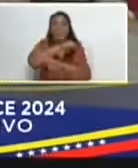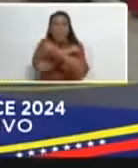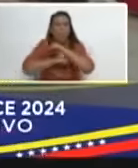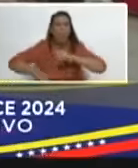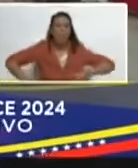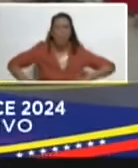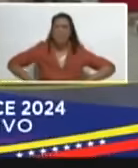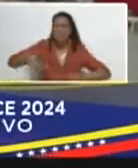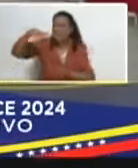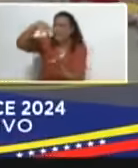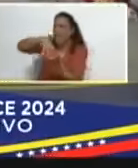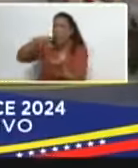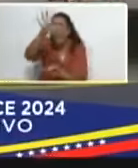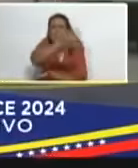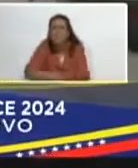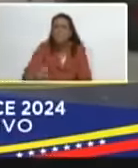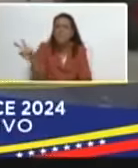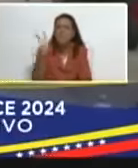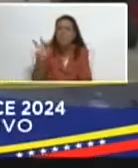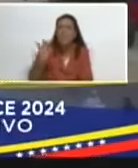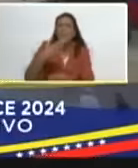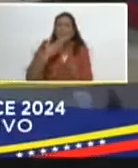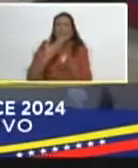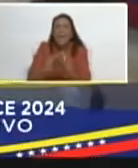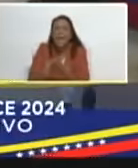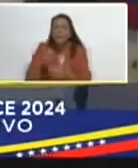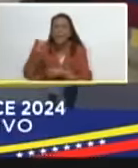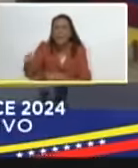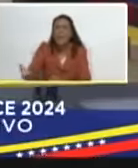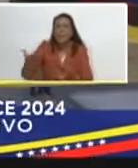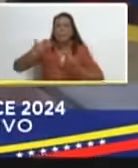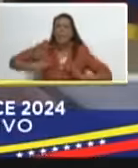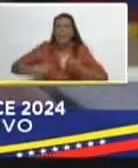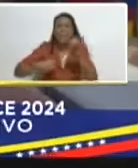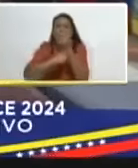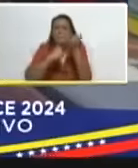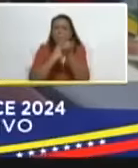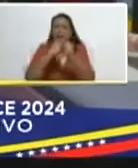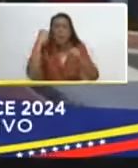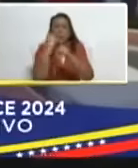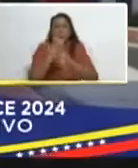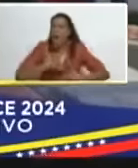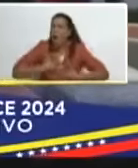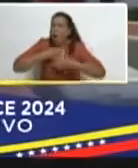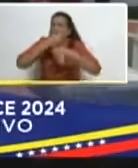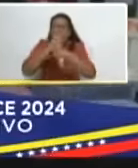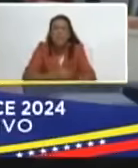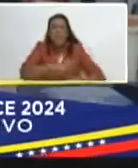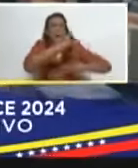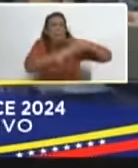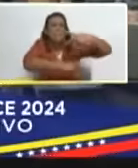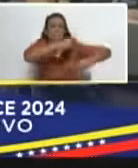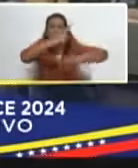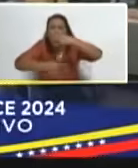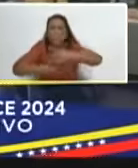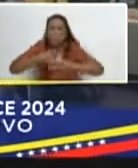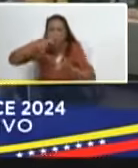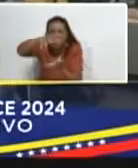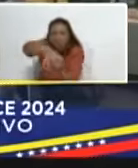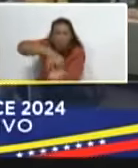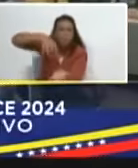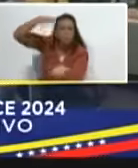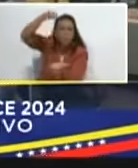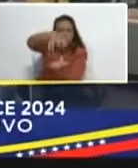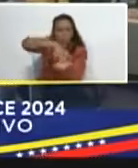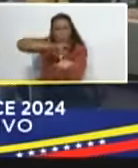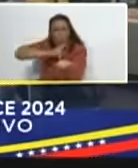estado que gracias a su trabajo, a la confianza al sector productivo, aquí podemos mostrarle al